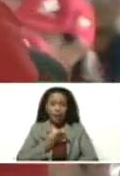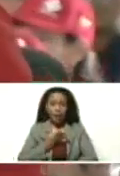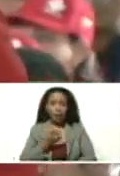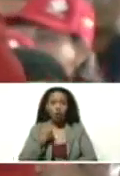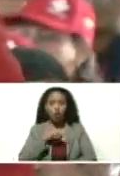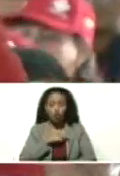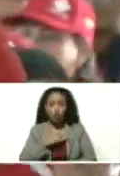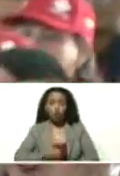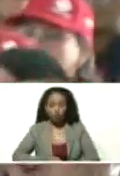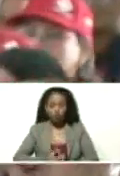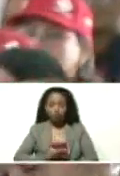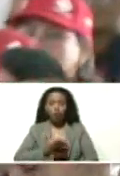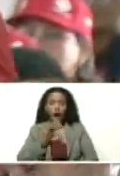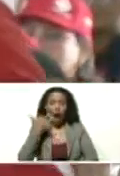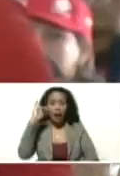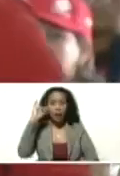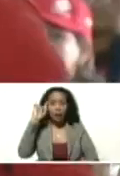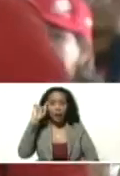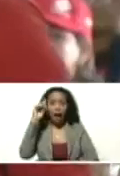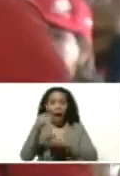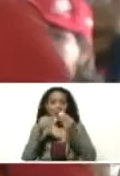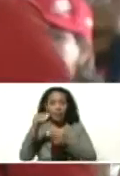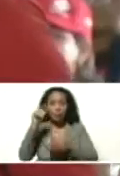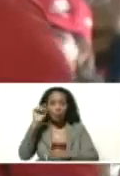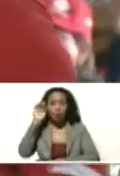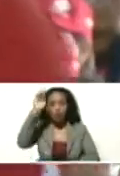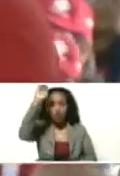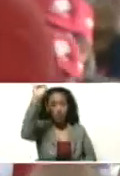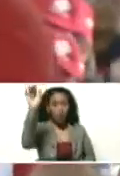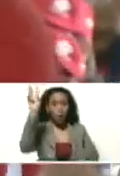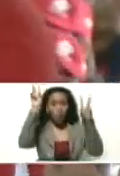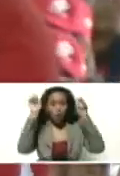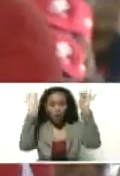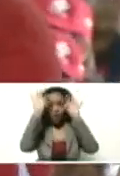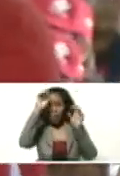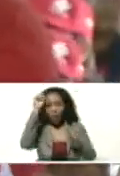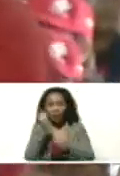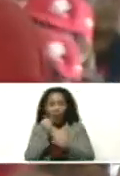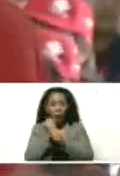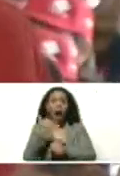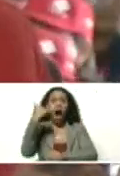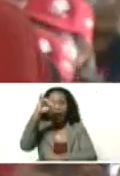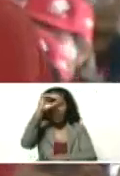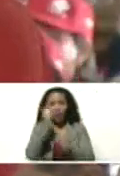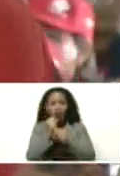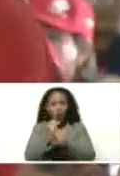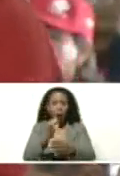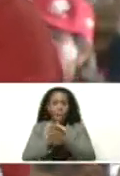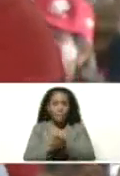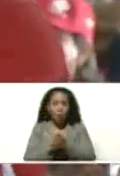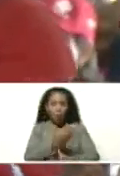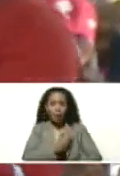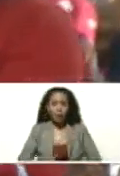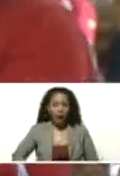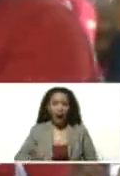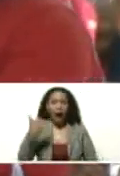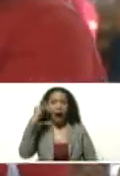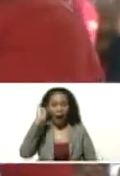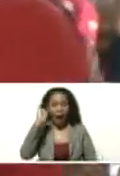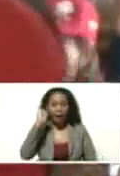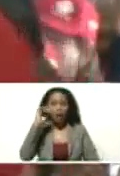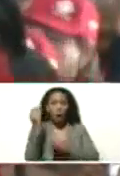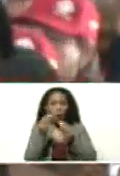Estamos renaciendo. Apuntamos a un nuevo modelo de gestión. Tenemos gestión, camarada presidente. Tenemos lanchas